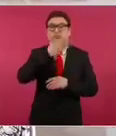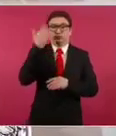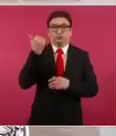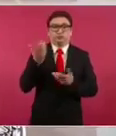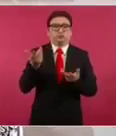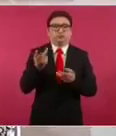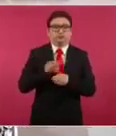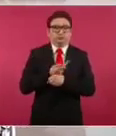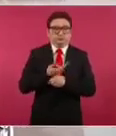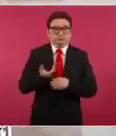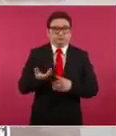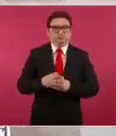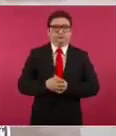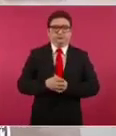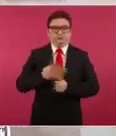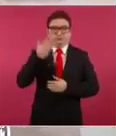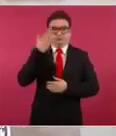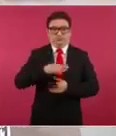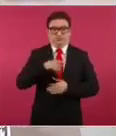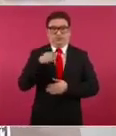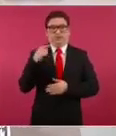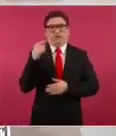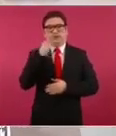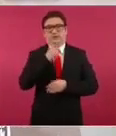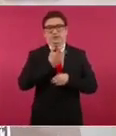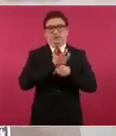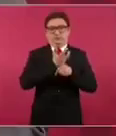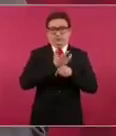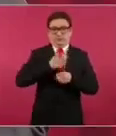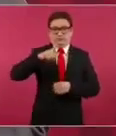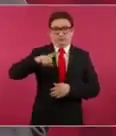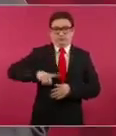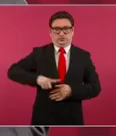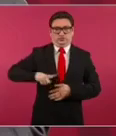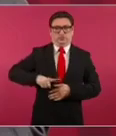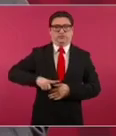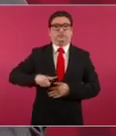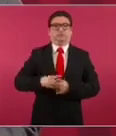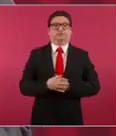de que el gobierno de Estados Unidos